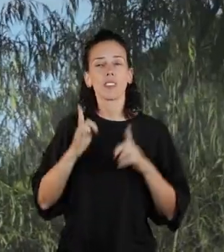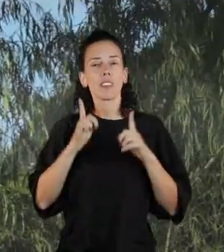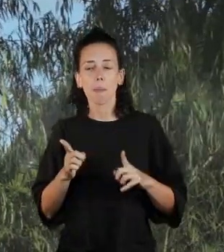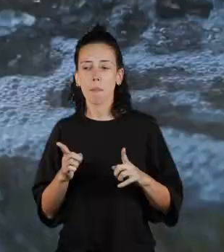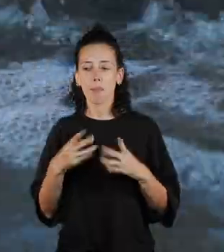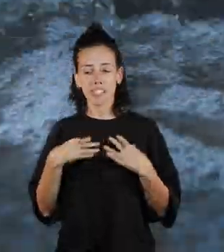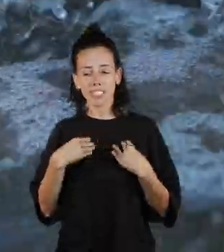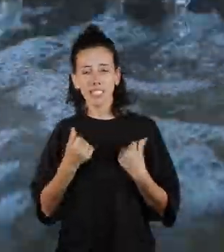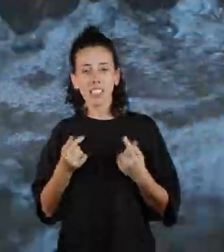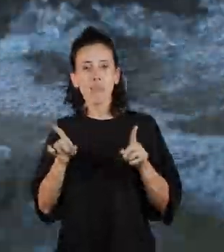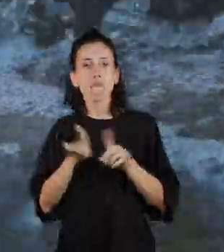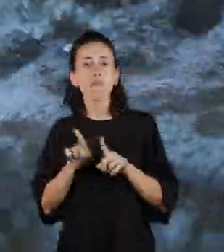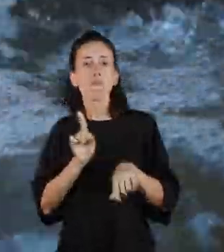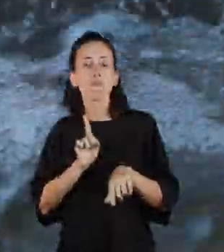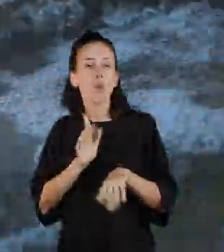también vivía